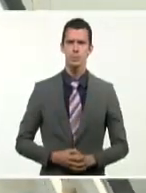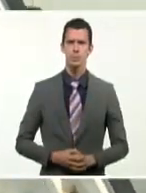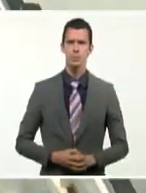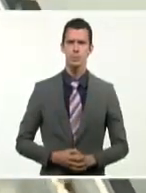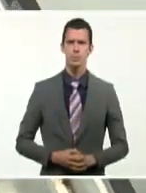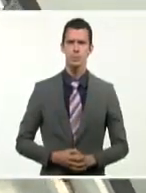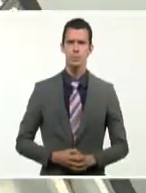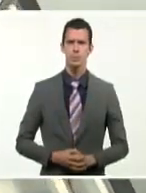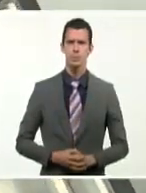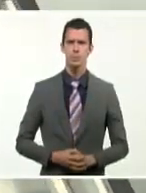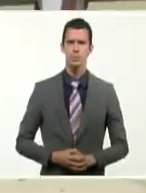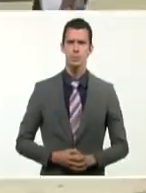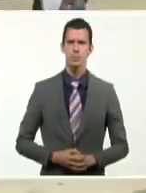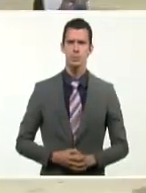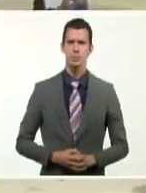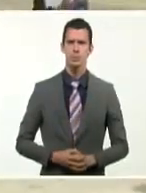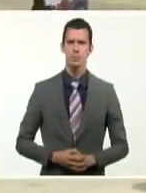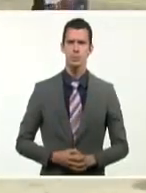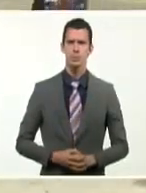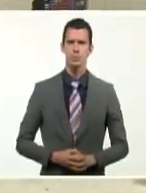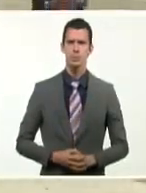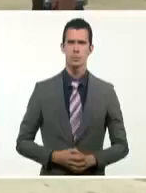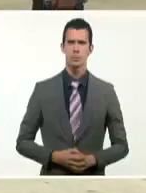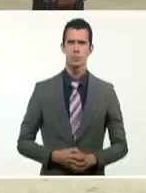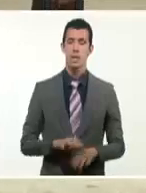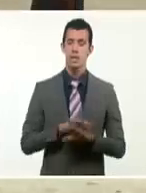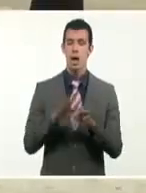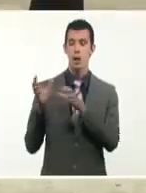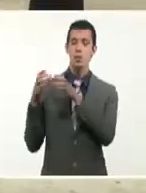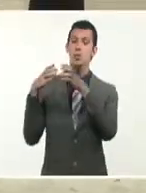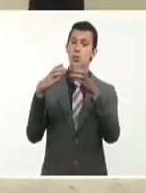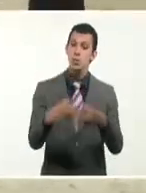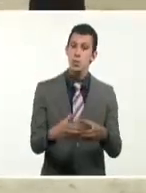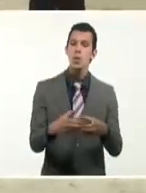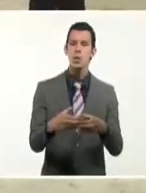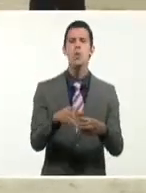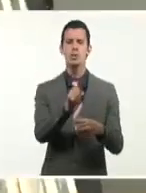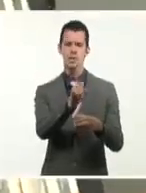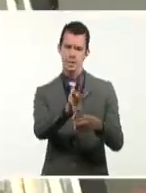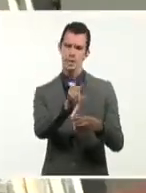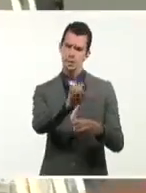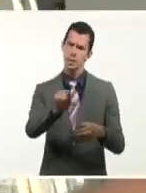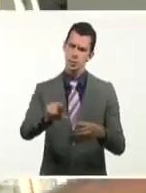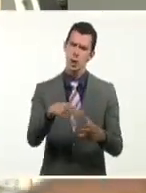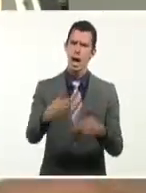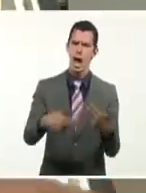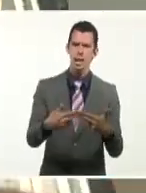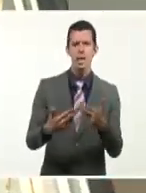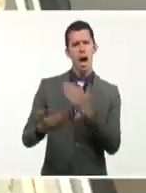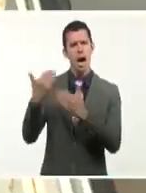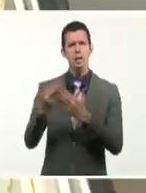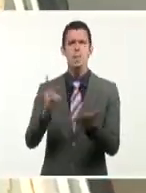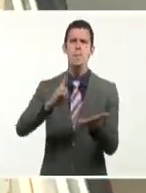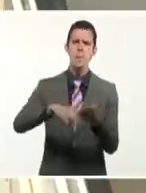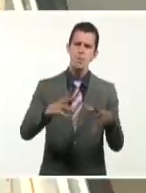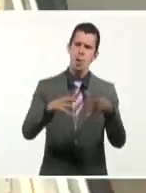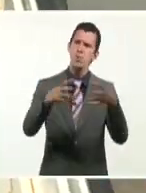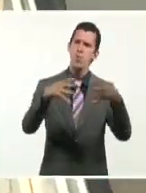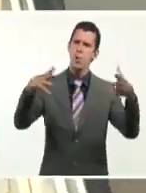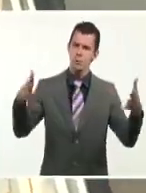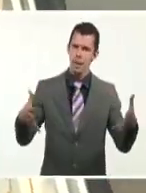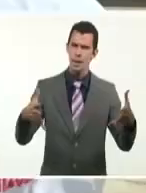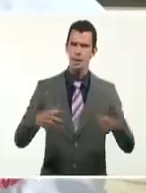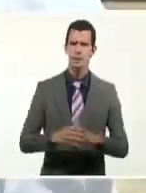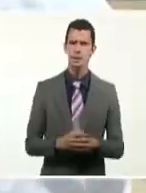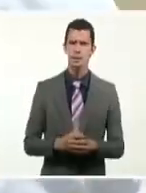Los 13 colaboradores que arribaron a La Habana procedentes de la nación africana, integrantes del contingente Henry Reef, pertenecen